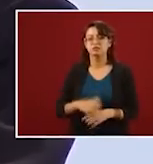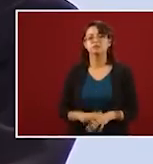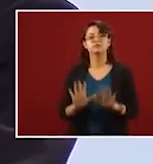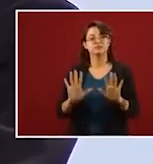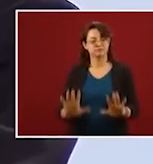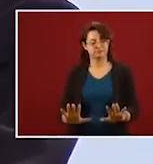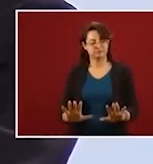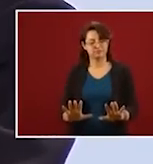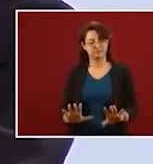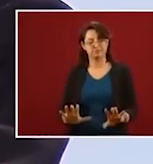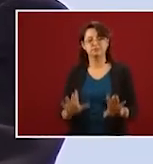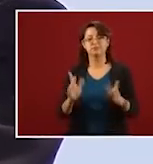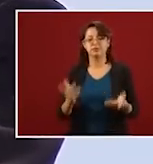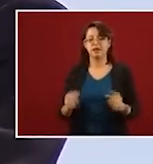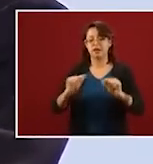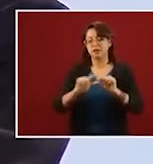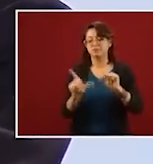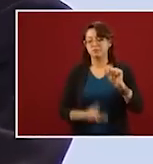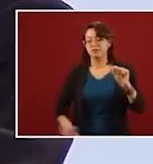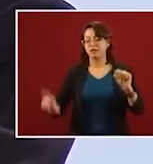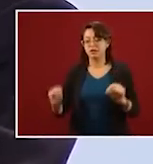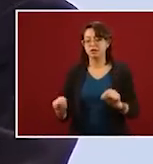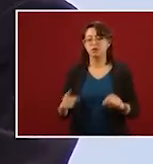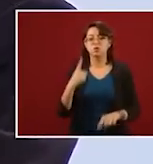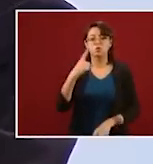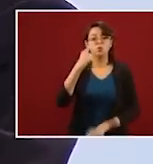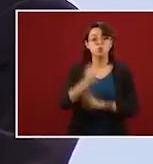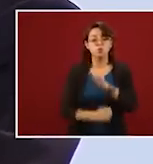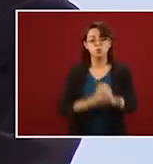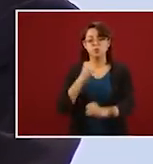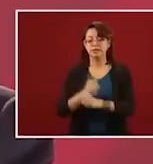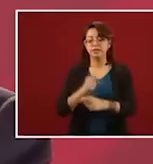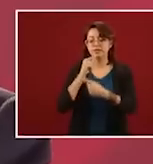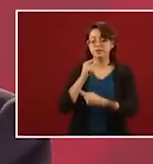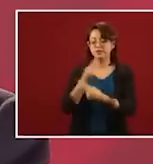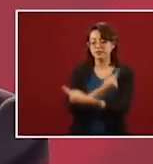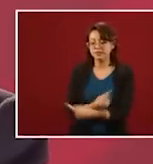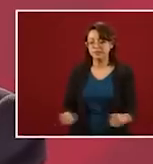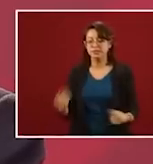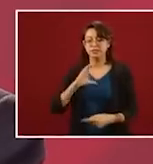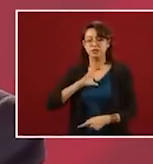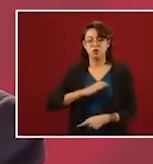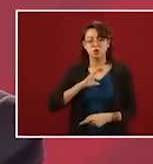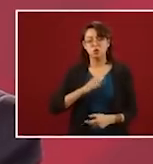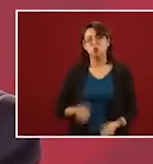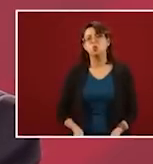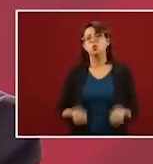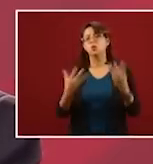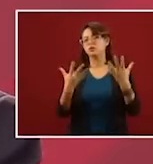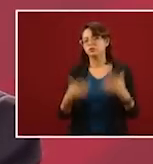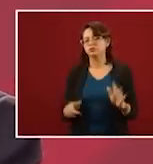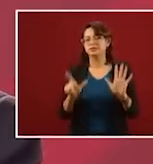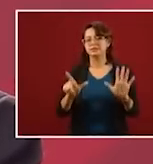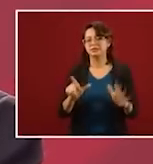Precisemos, estamos hablando en México que la incidencia de cáncer infantil es alrededor de 7,000 casos por año.